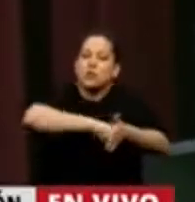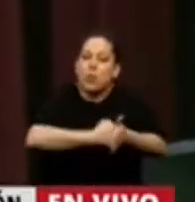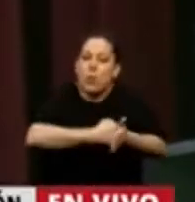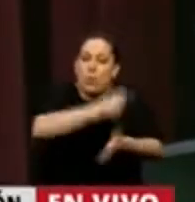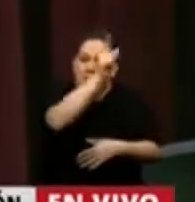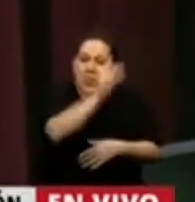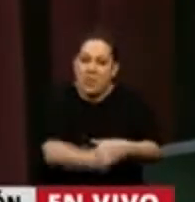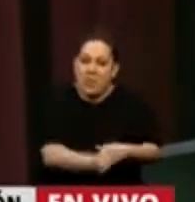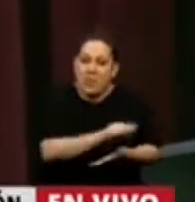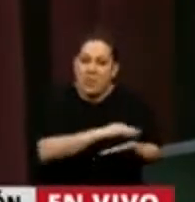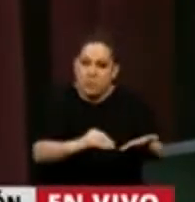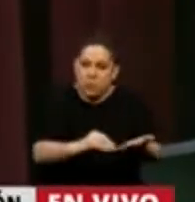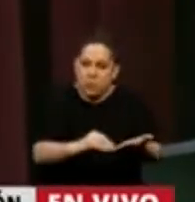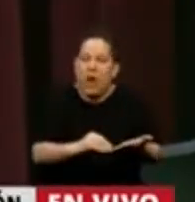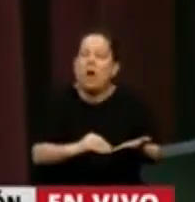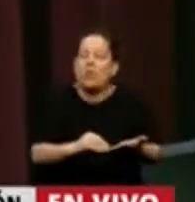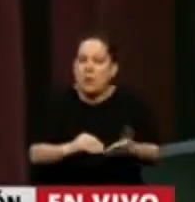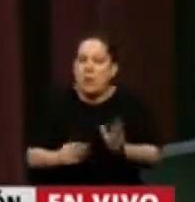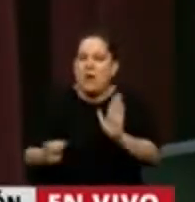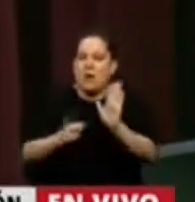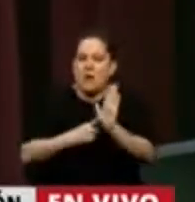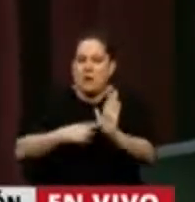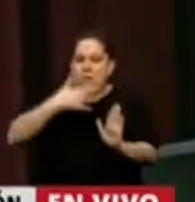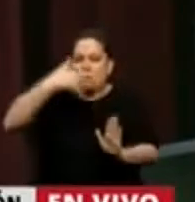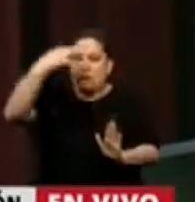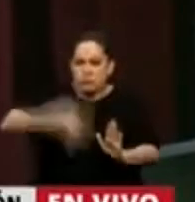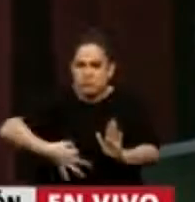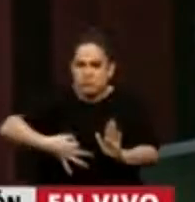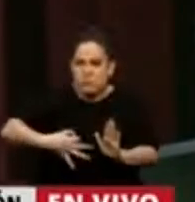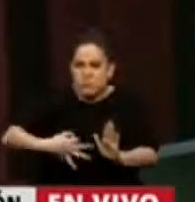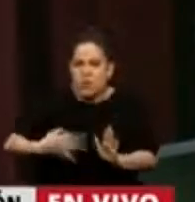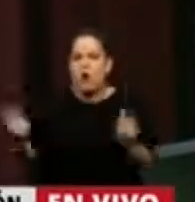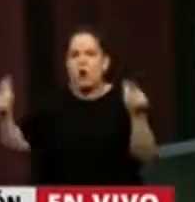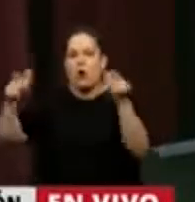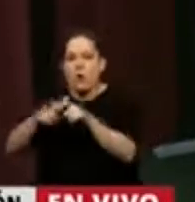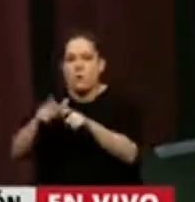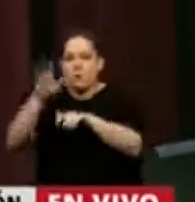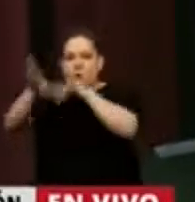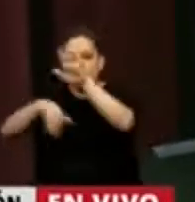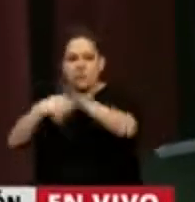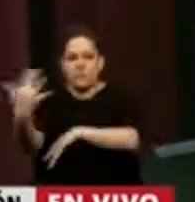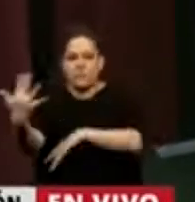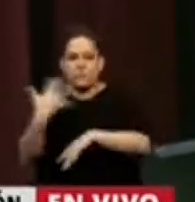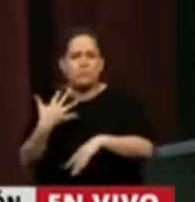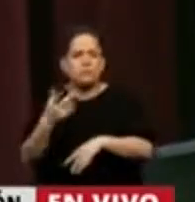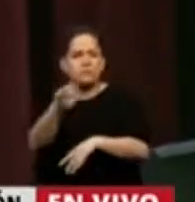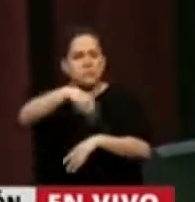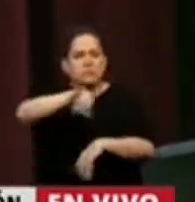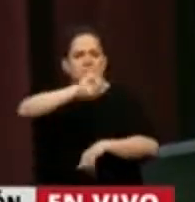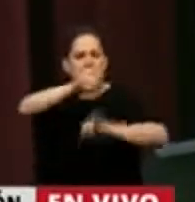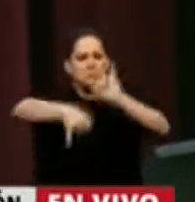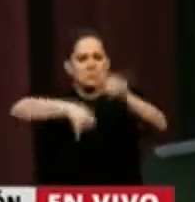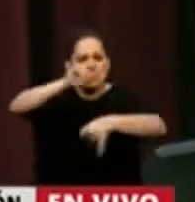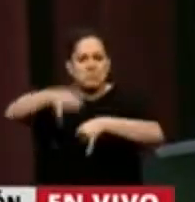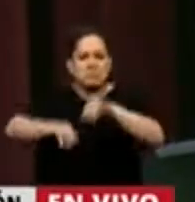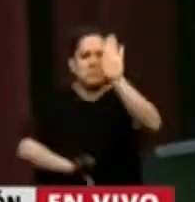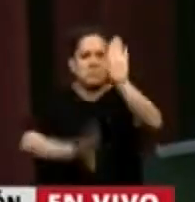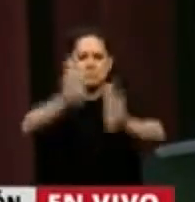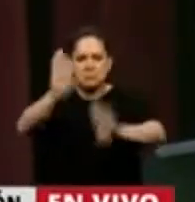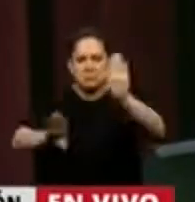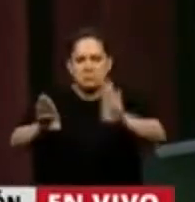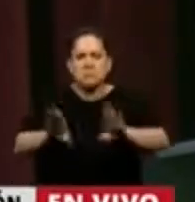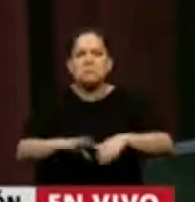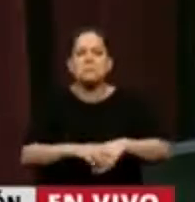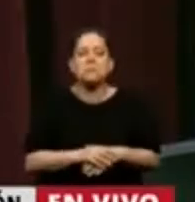diputado, aplicar el reglamento y constituir la comisión. Se va a votar por signos, los que estén por la afirmativa,